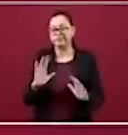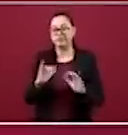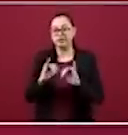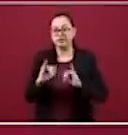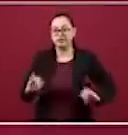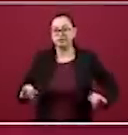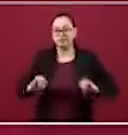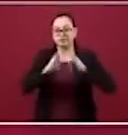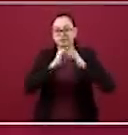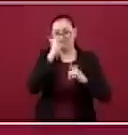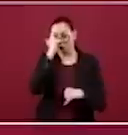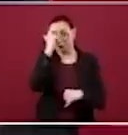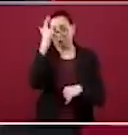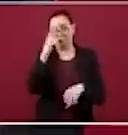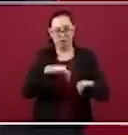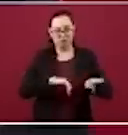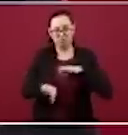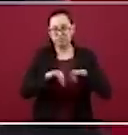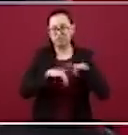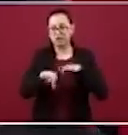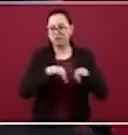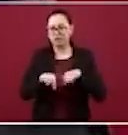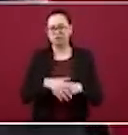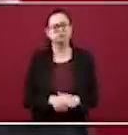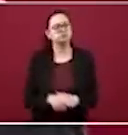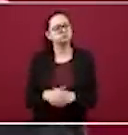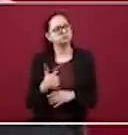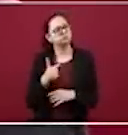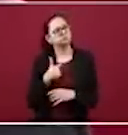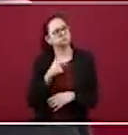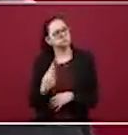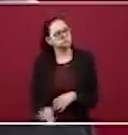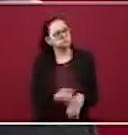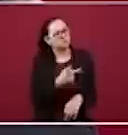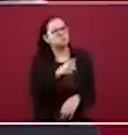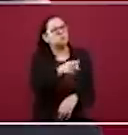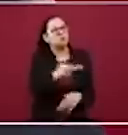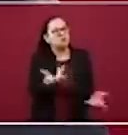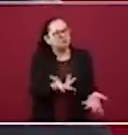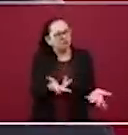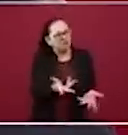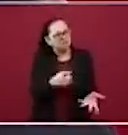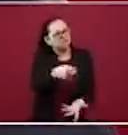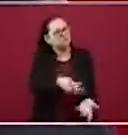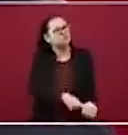del Emprendedor, y pregunté que si qué hacían.